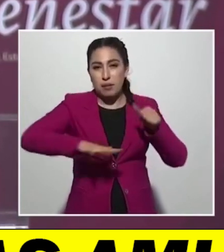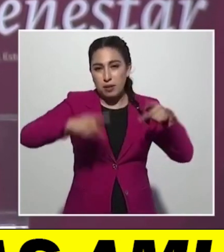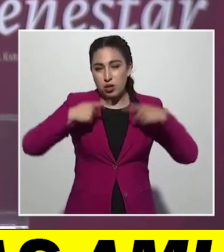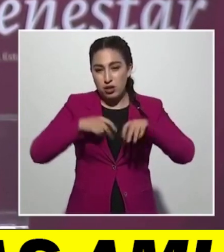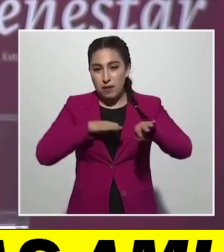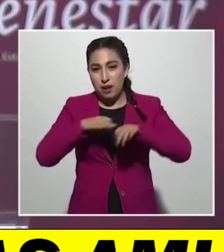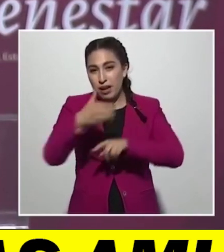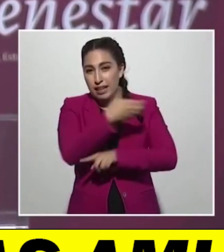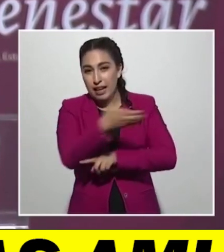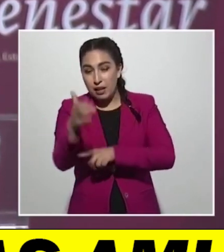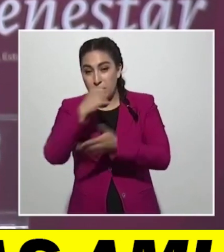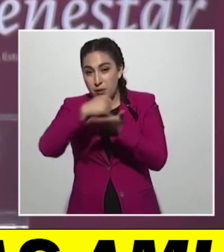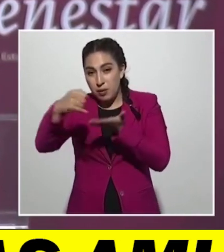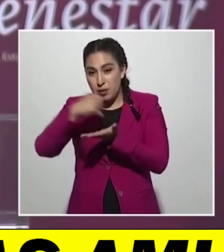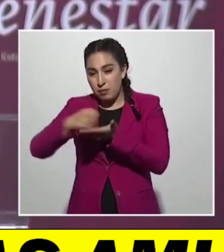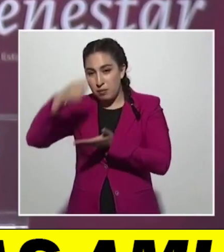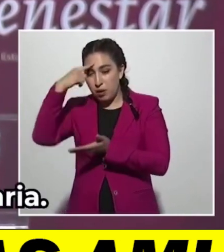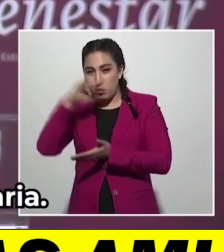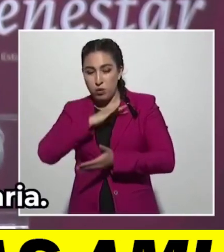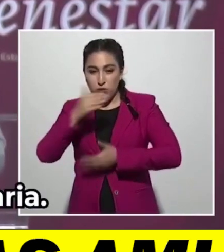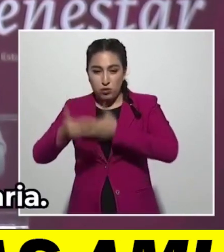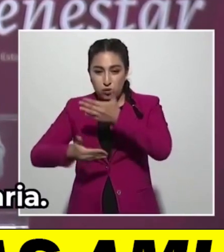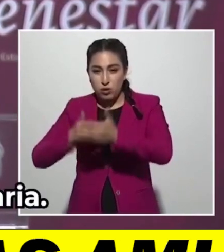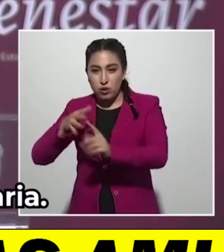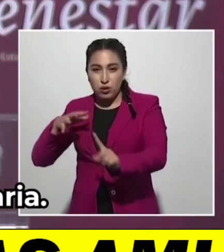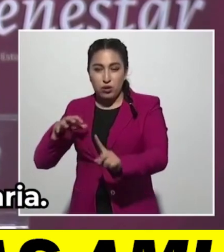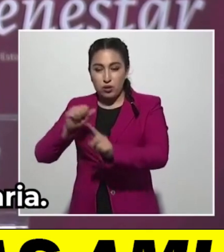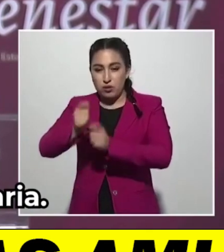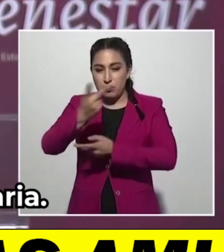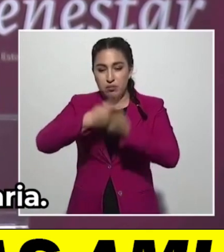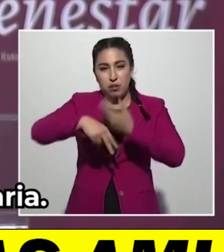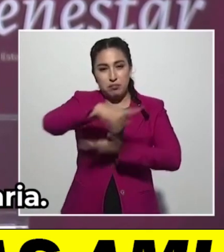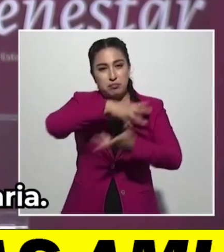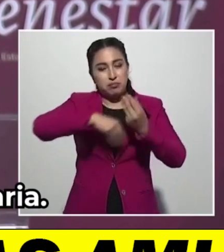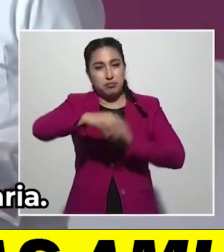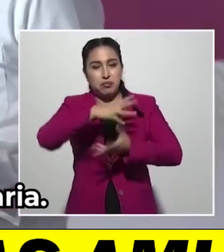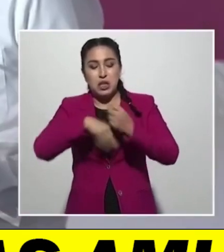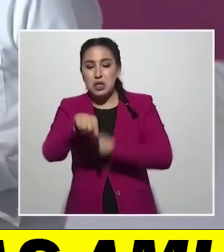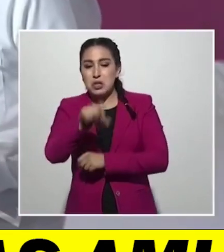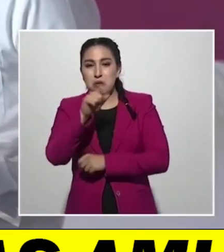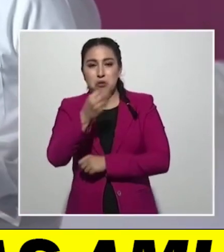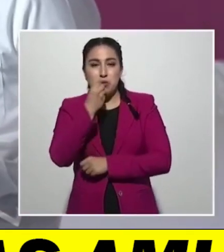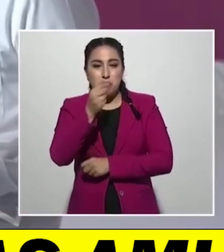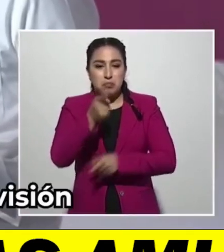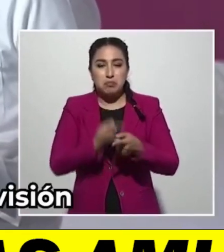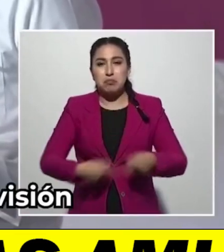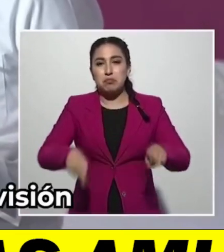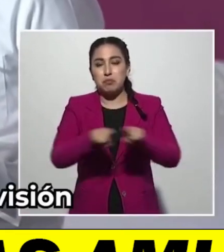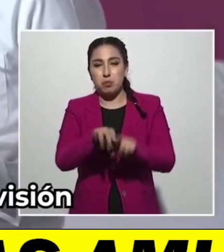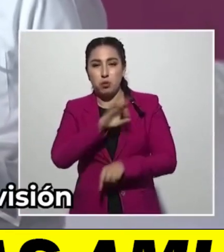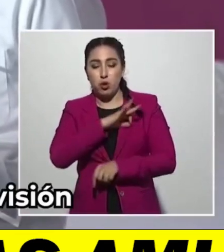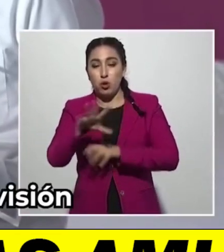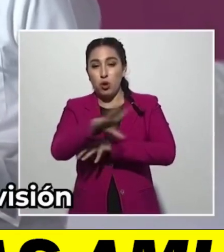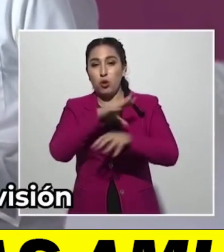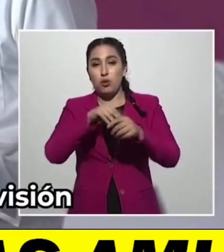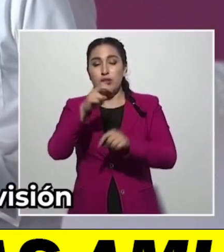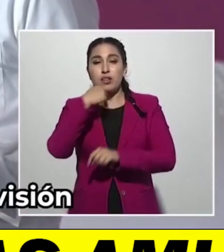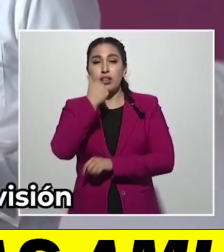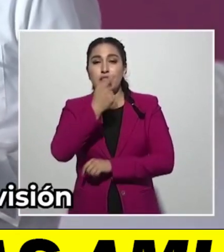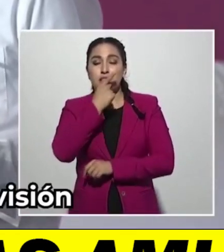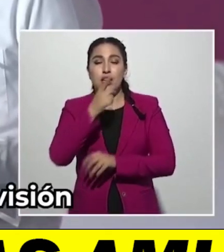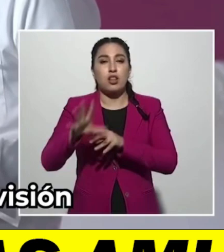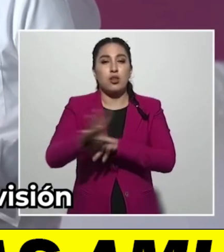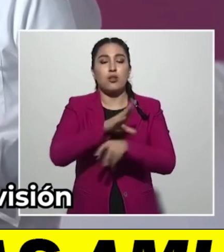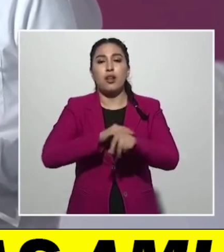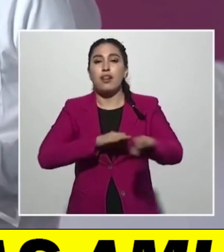seguir avanzando hacia la anhelada meta de la autosuficiencia alimentaria. Estos resultados dan constancia del trabajo